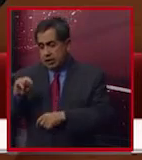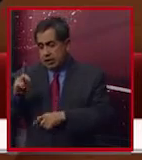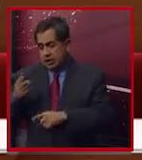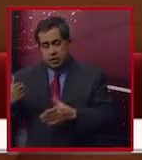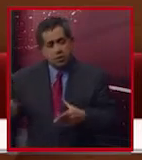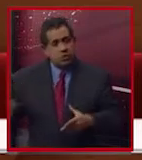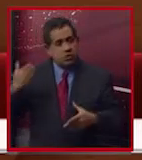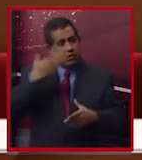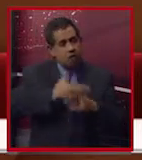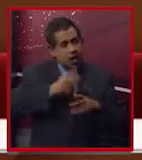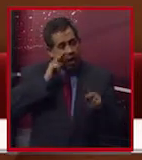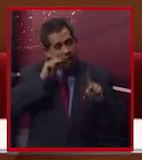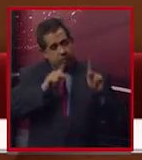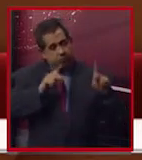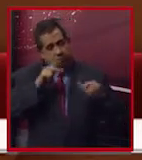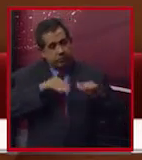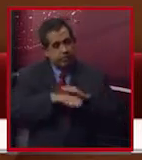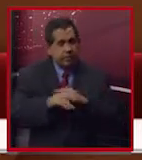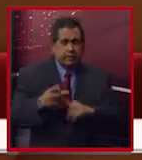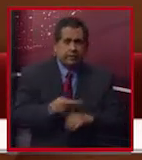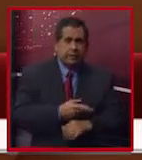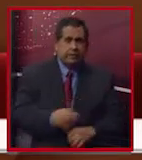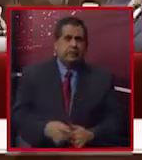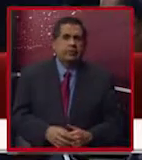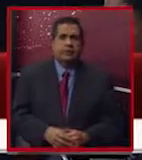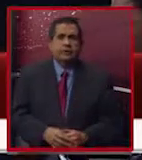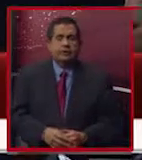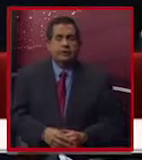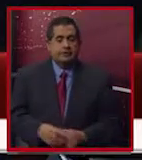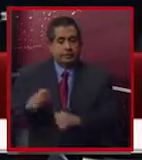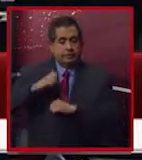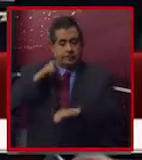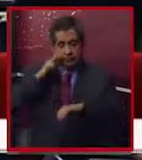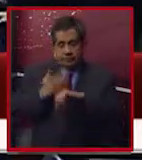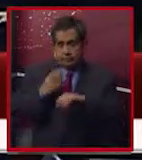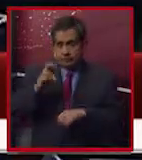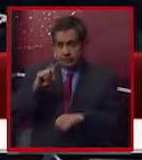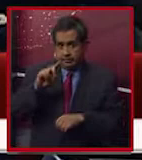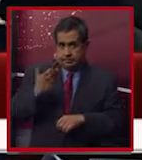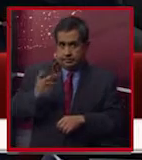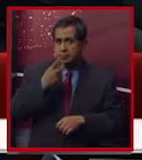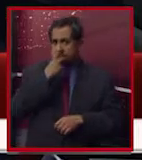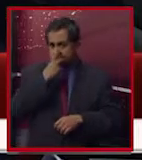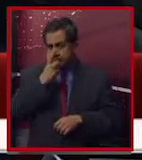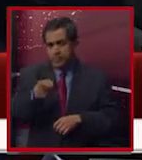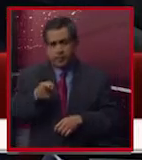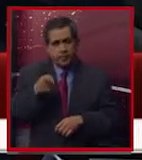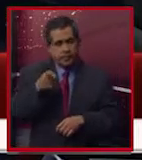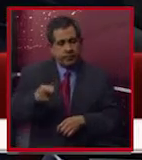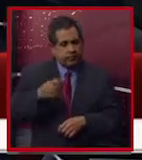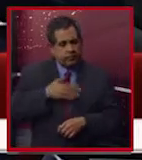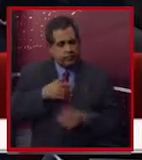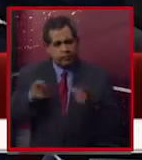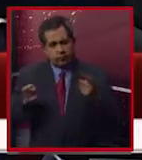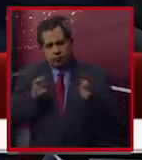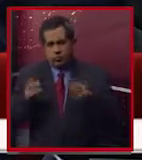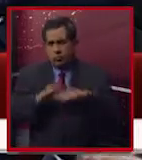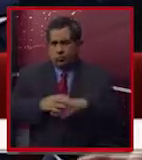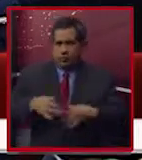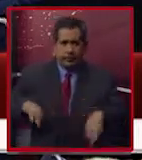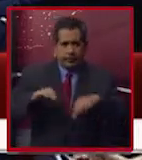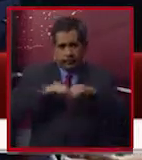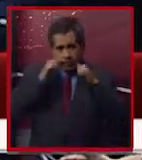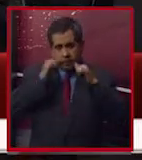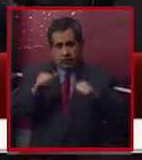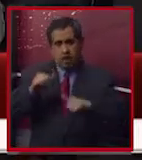Humanos para que se trasladara de inmediato. El ombudsman afirmó también que el órgano que preside tiene especial atención en la